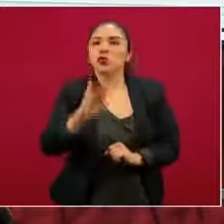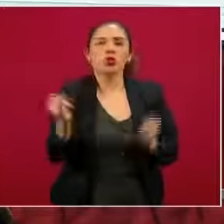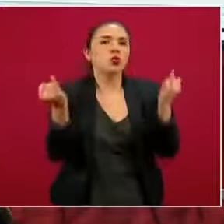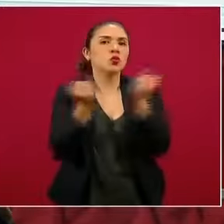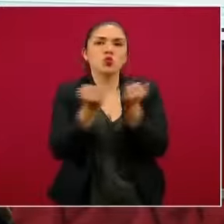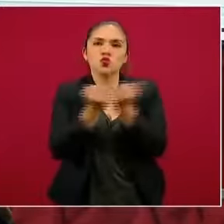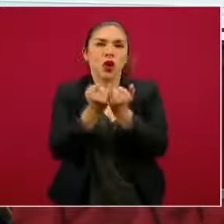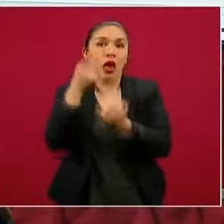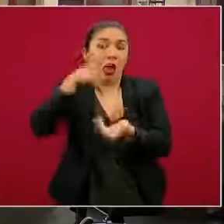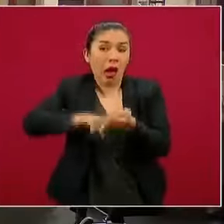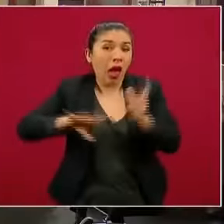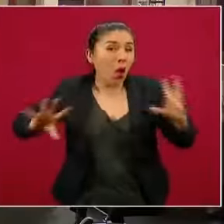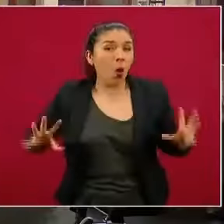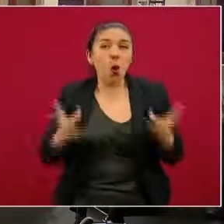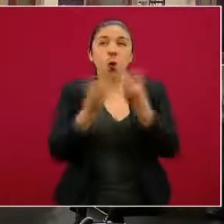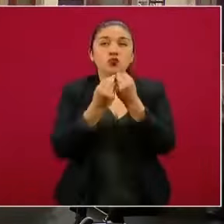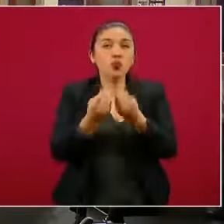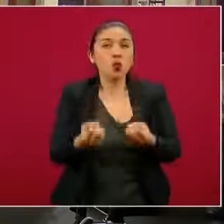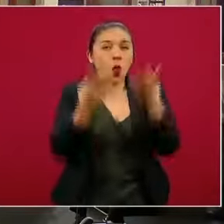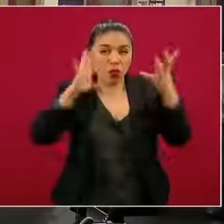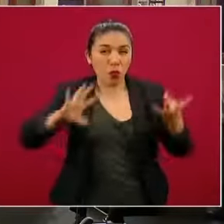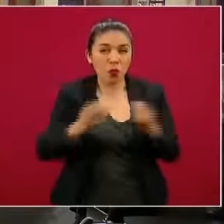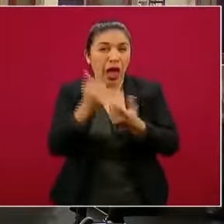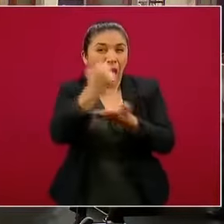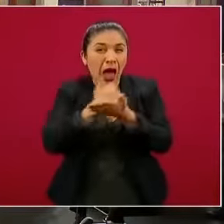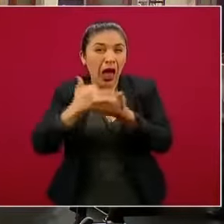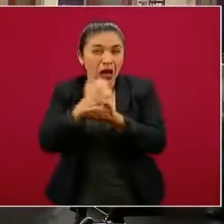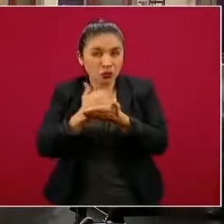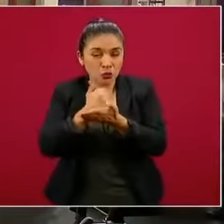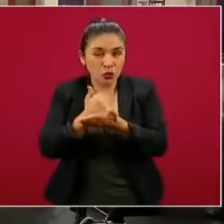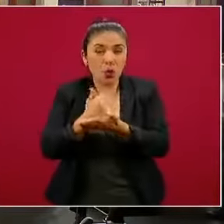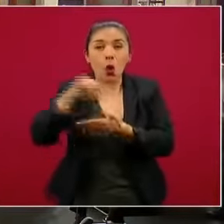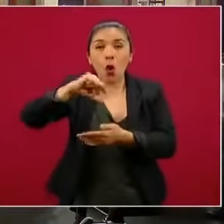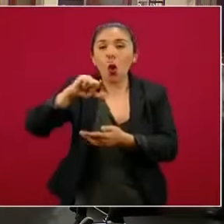ese total de casos estimados en azul, representando hoy día